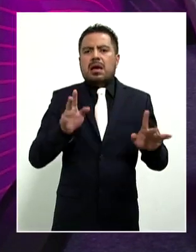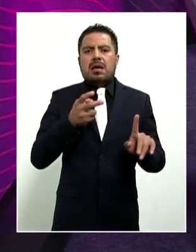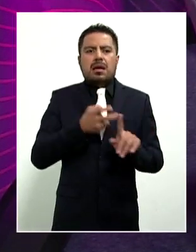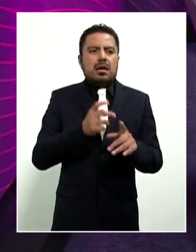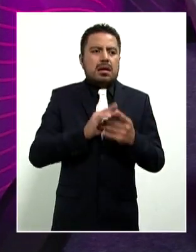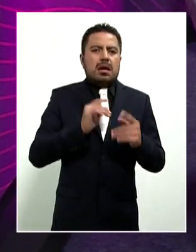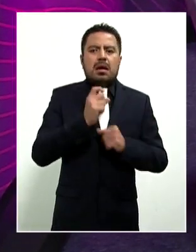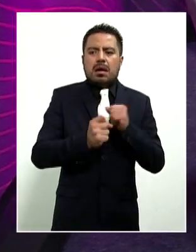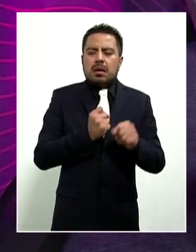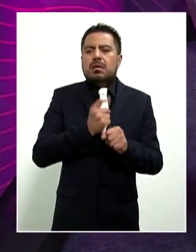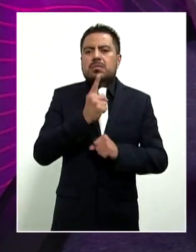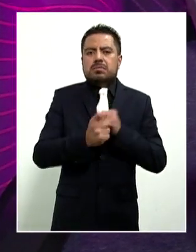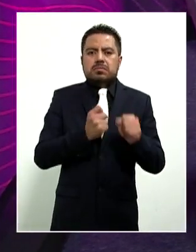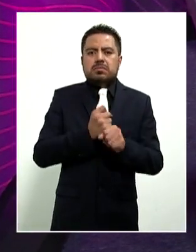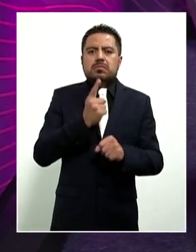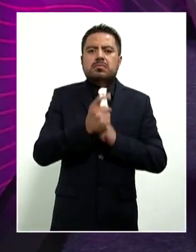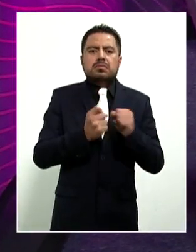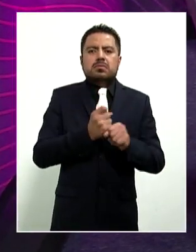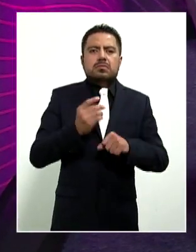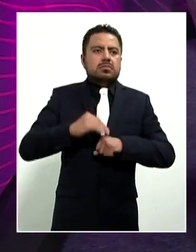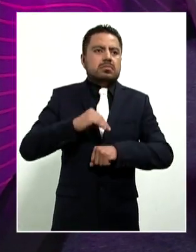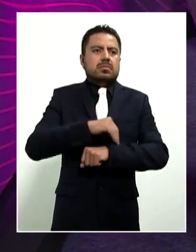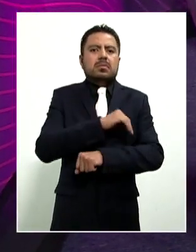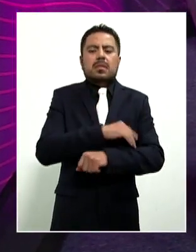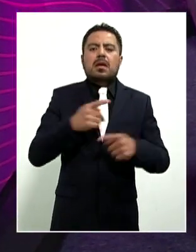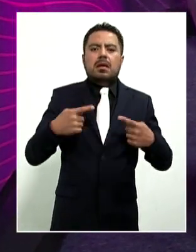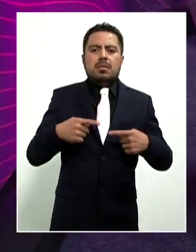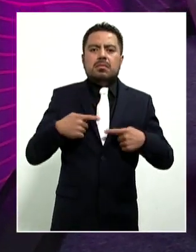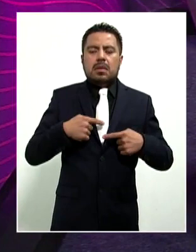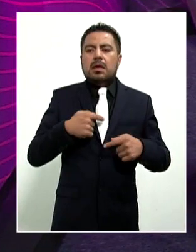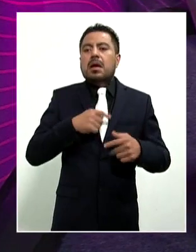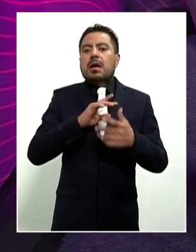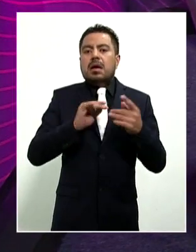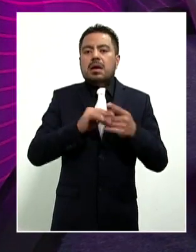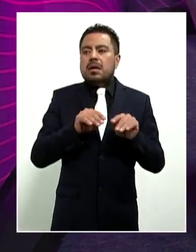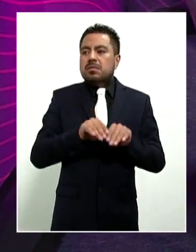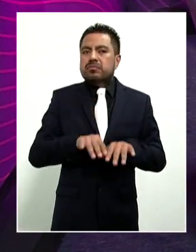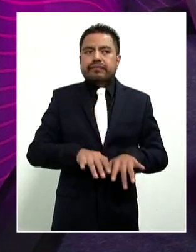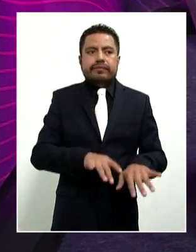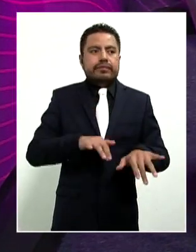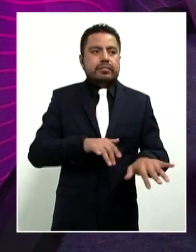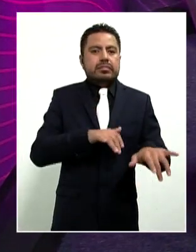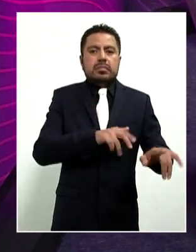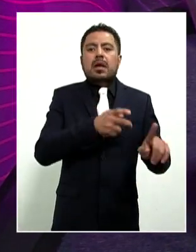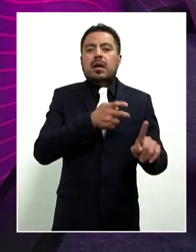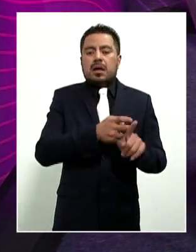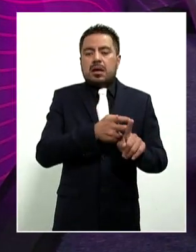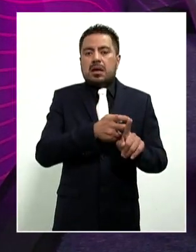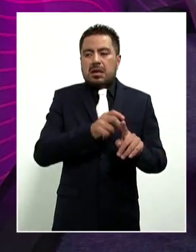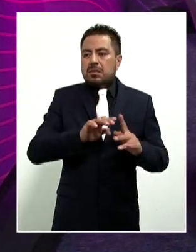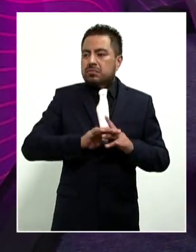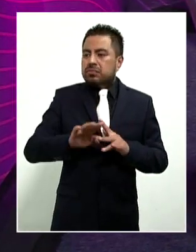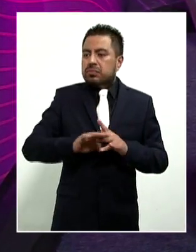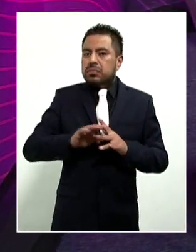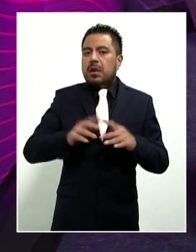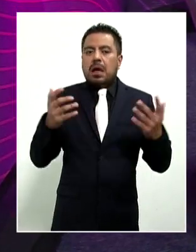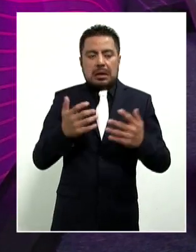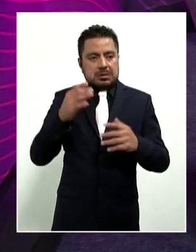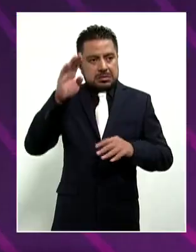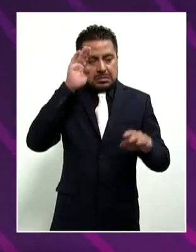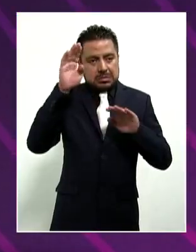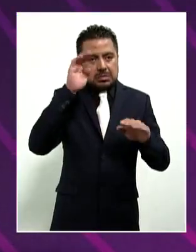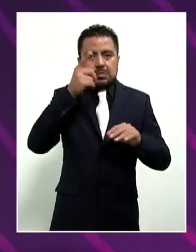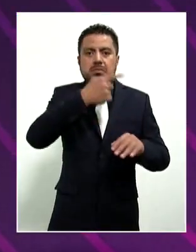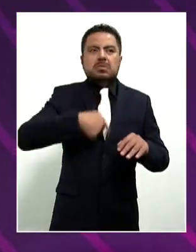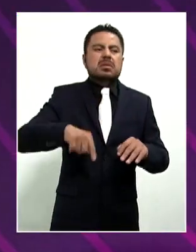así ha sido año con año, ha incrementado el número de personas. Y repito, el flujo mixto de este torrente migratorio hace pensar en que